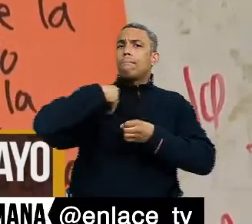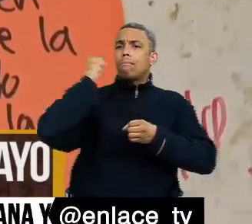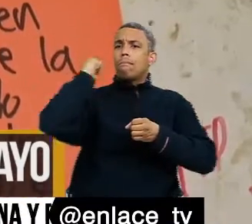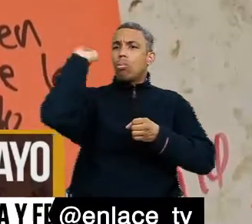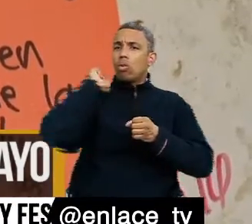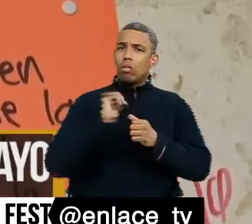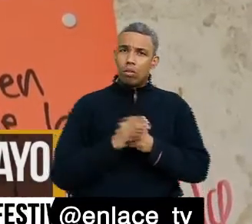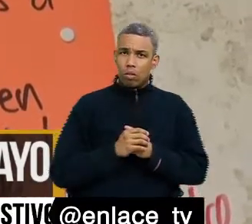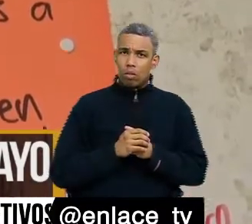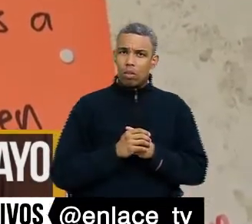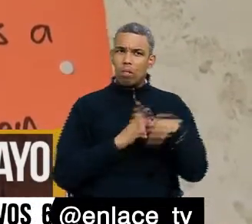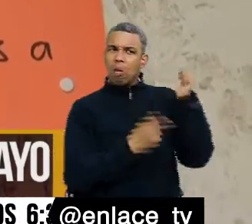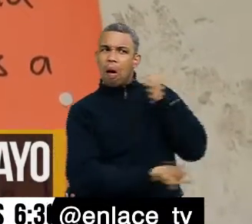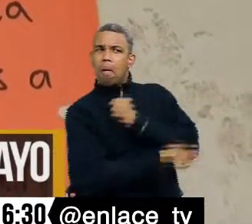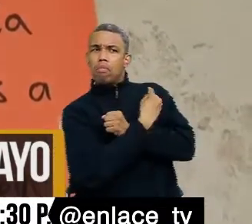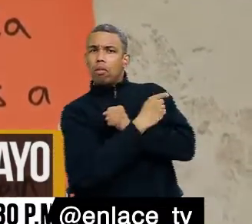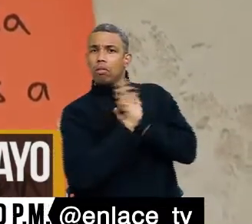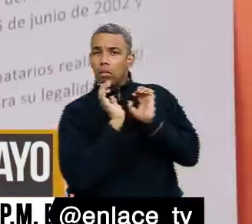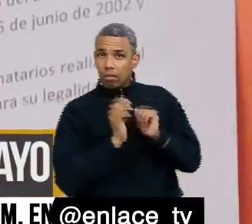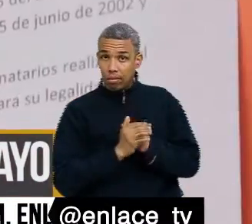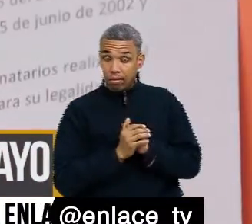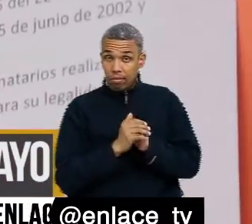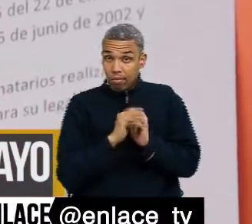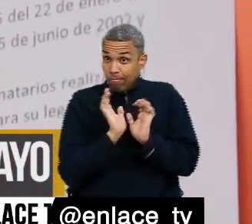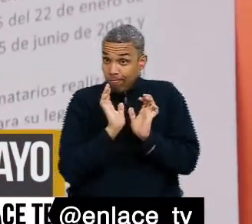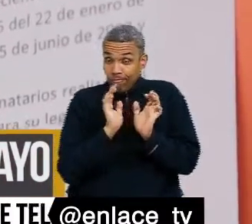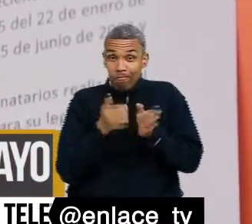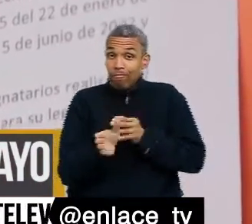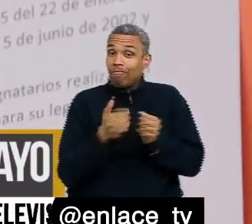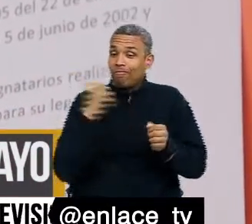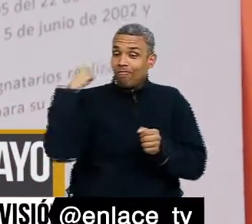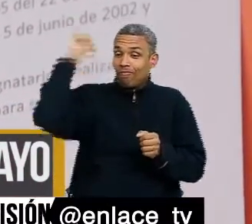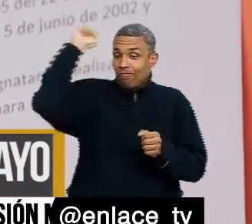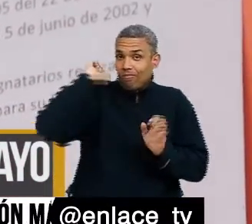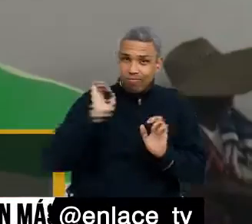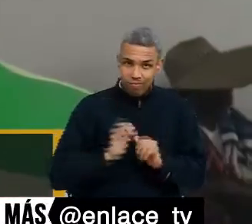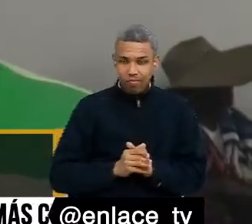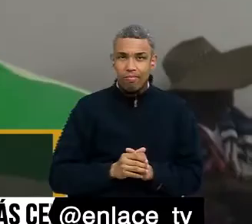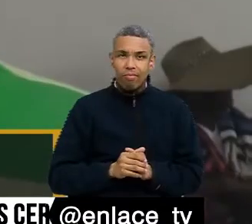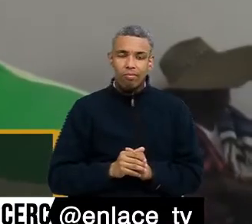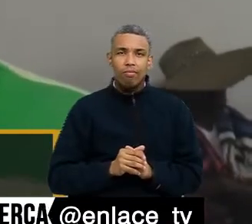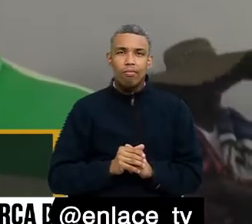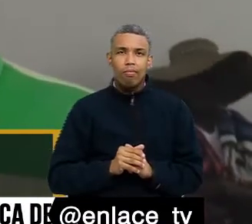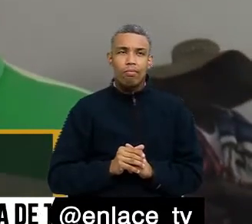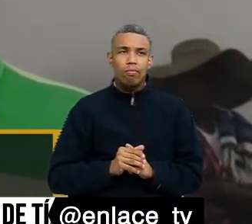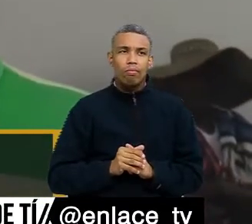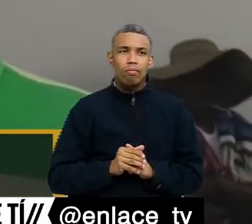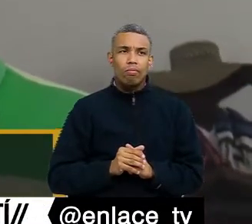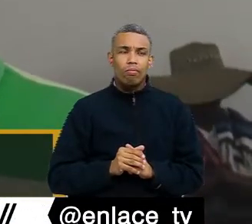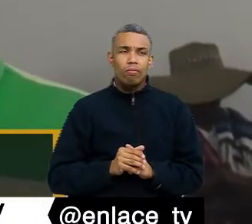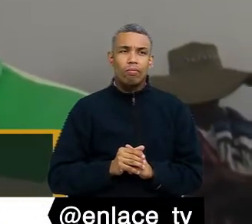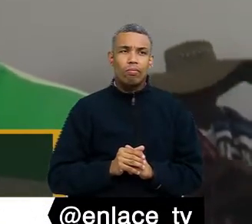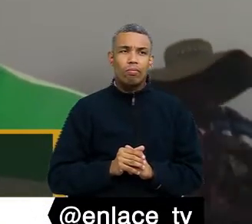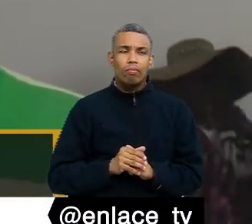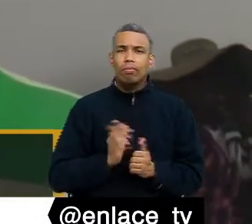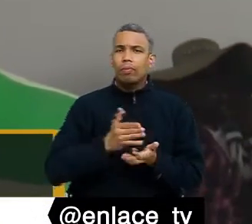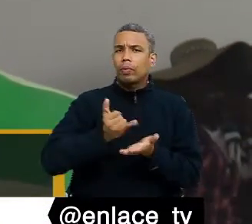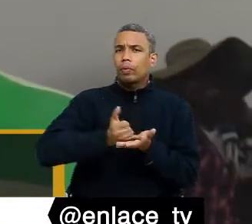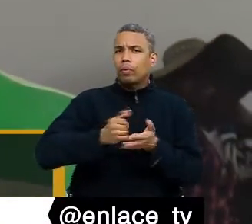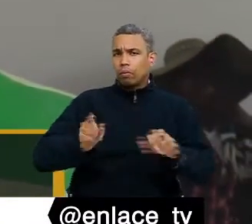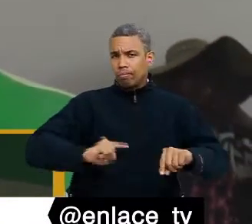no esté vigente y que solo una decisión en contrario debe ser emanada de la Secretaría de Gobierno. Nosotros tomamos la decisión como nueva Junta de